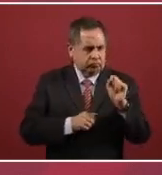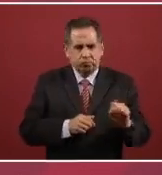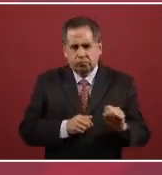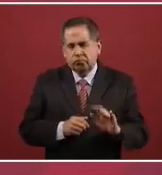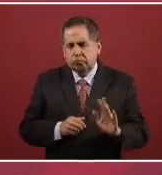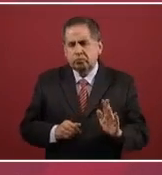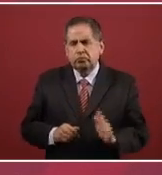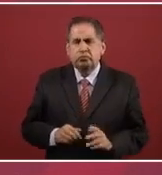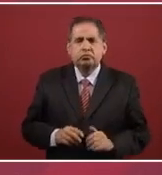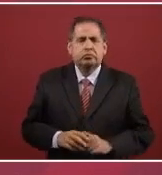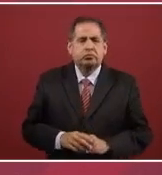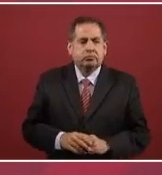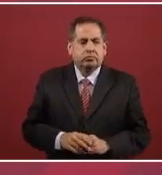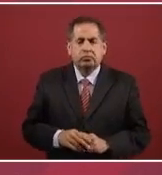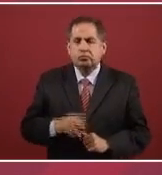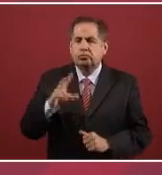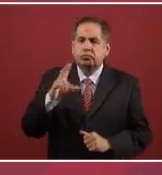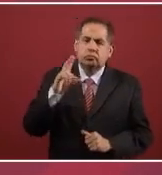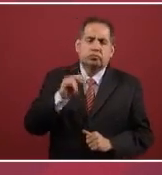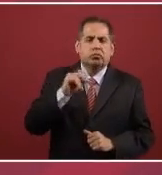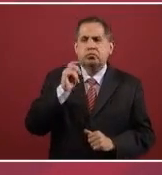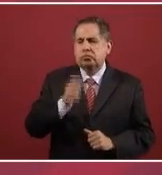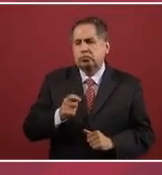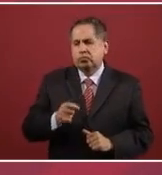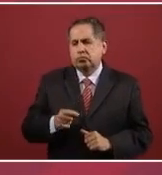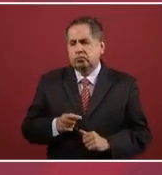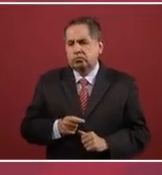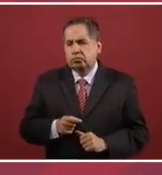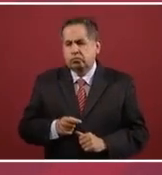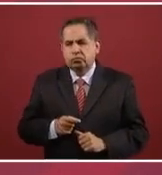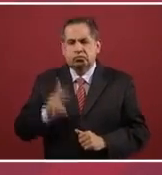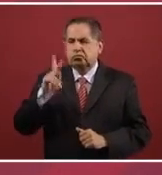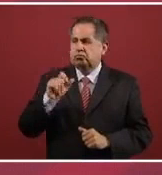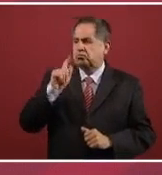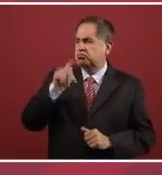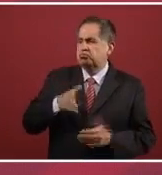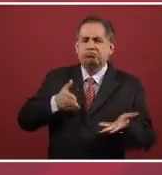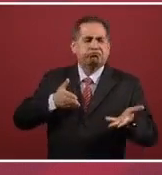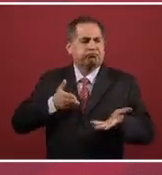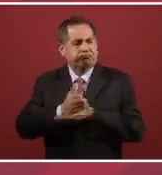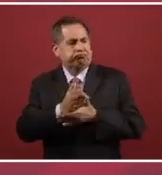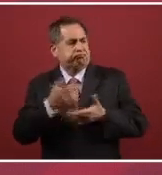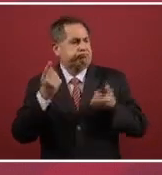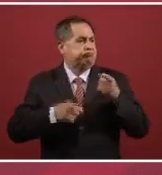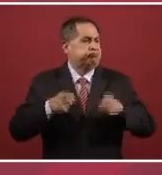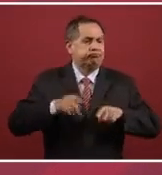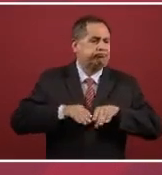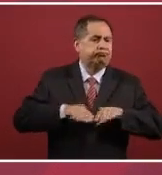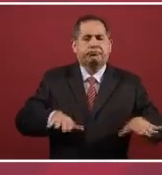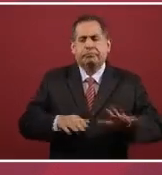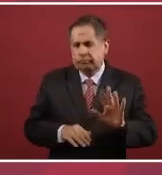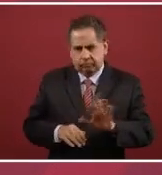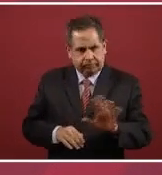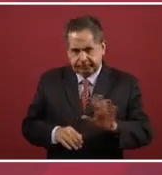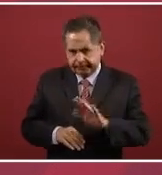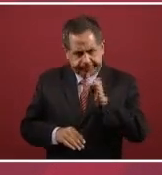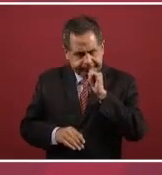locales. No es un plan que se tenga a nivel